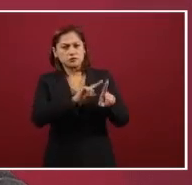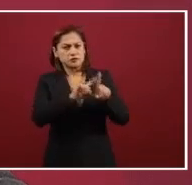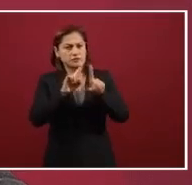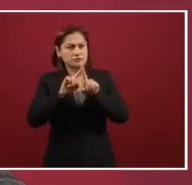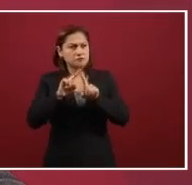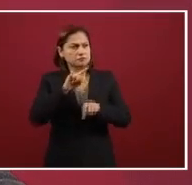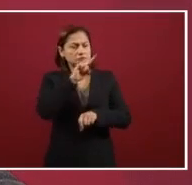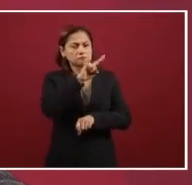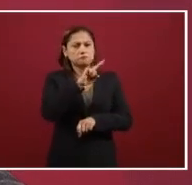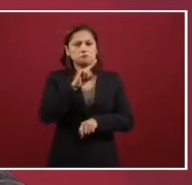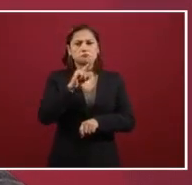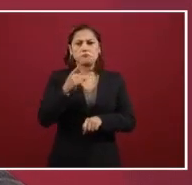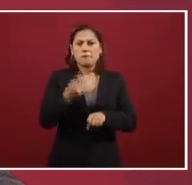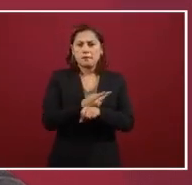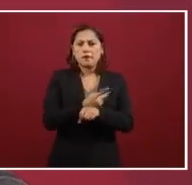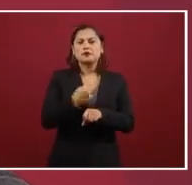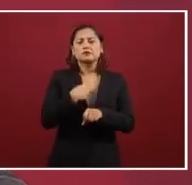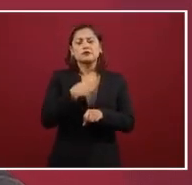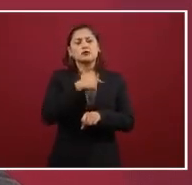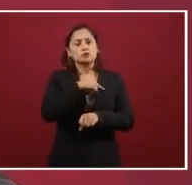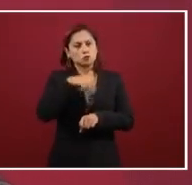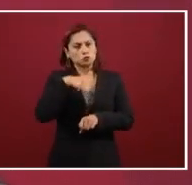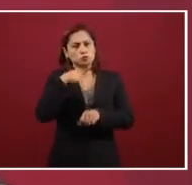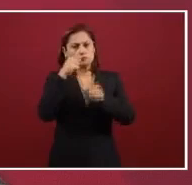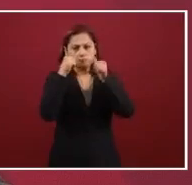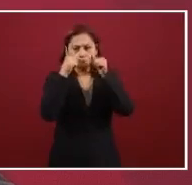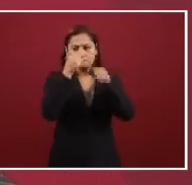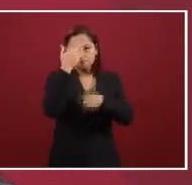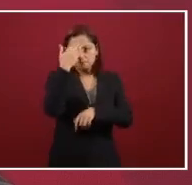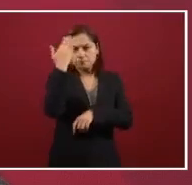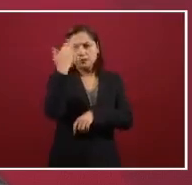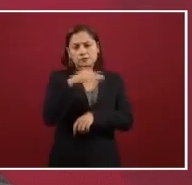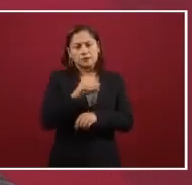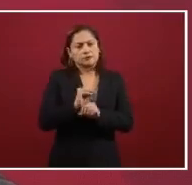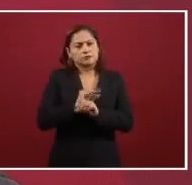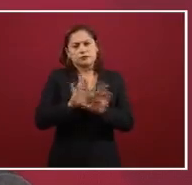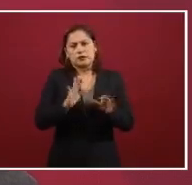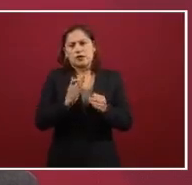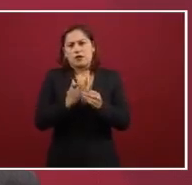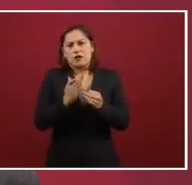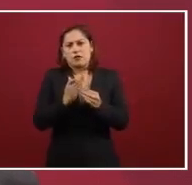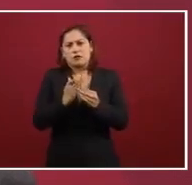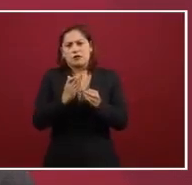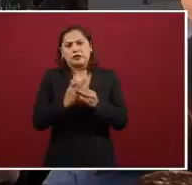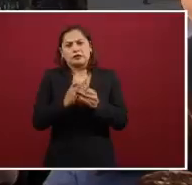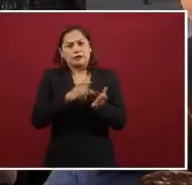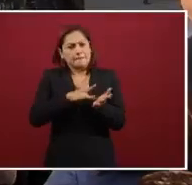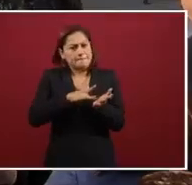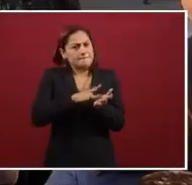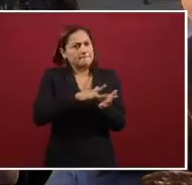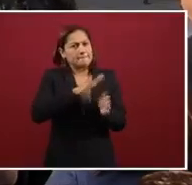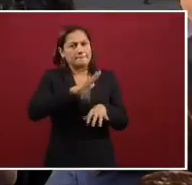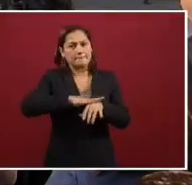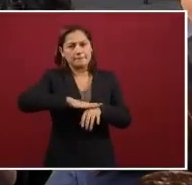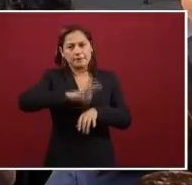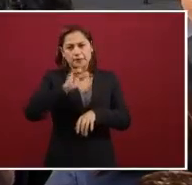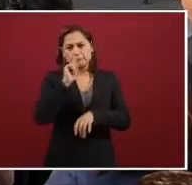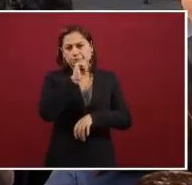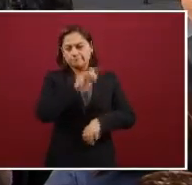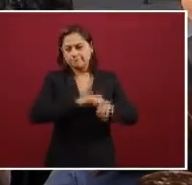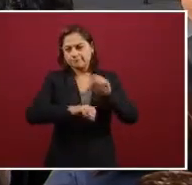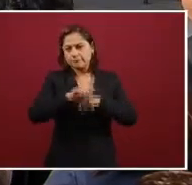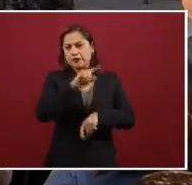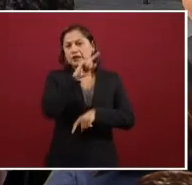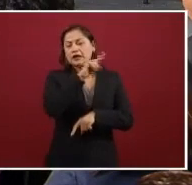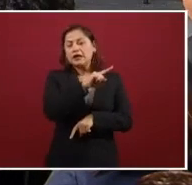Desde luego que ahora necesitamos canalizar más apoyos a los consulados, es lo que estamos tratando de hacer, para responder a las necesidades